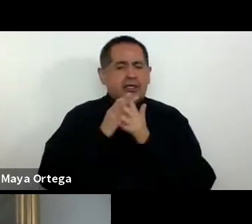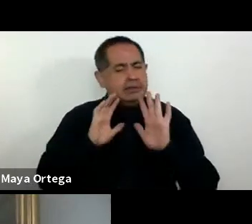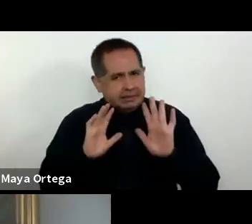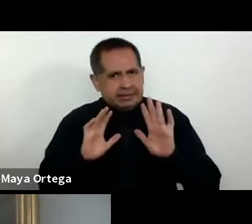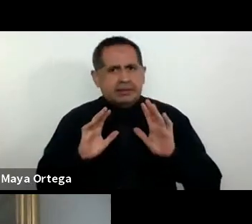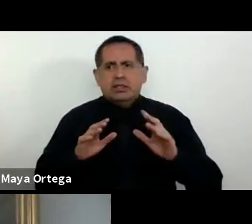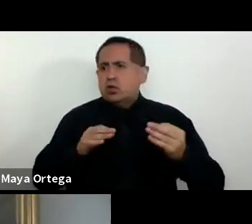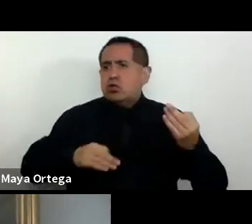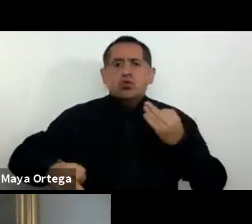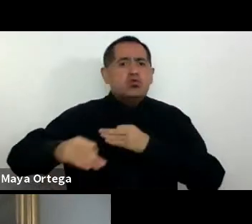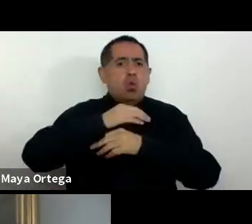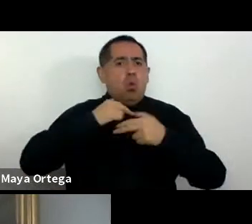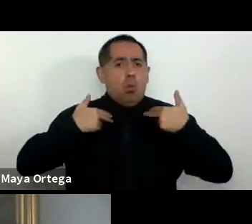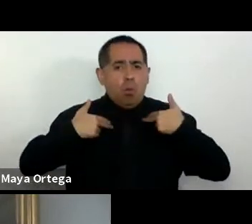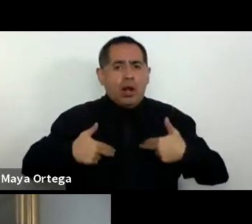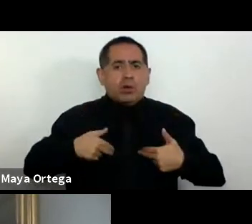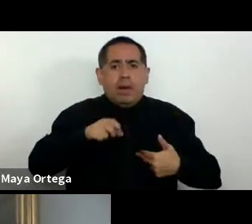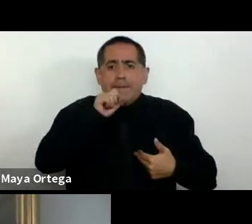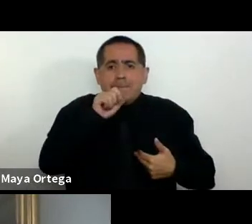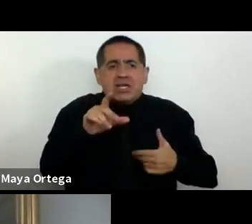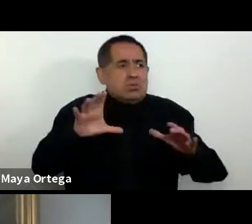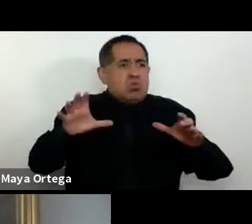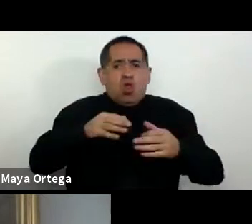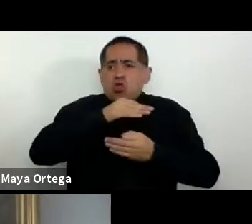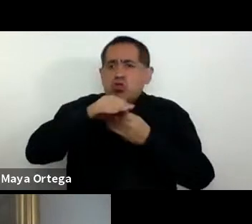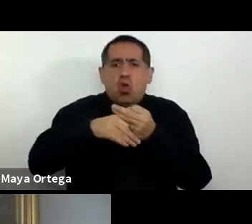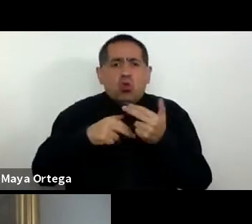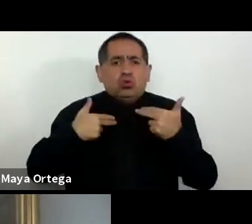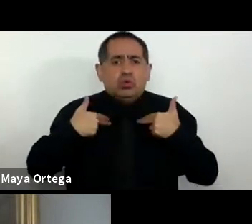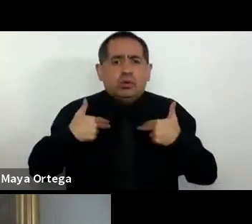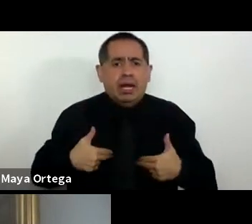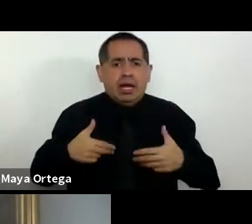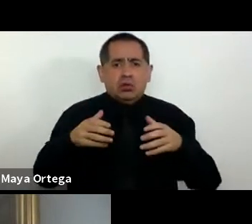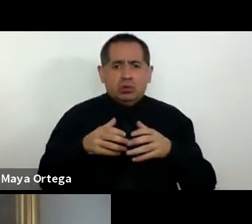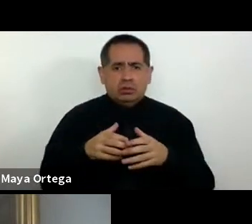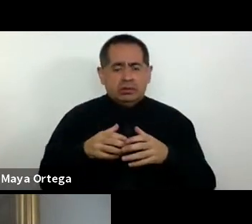humanidad es una sola y nos abarca a todos.